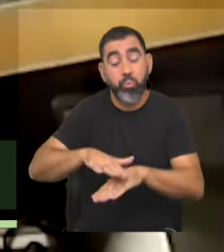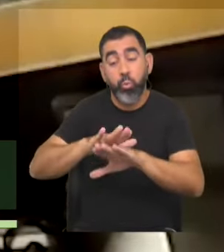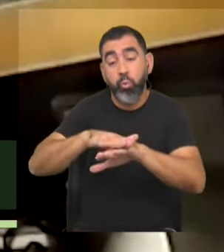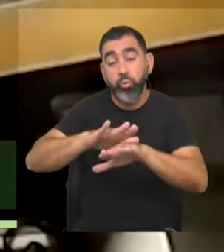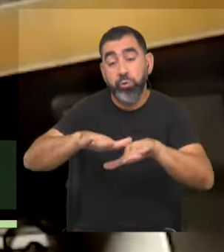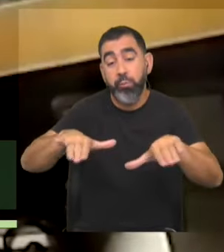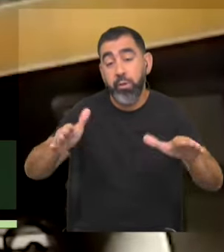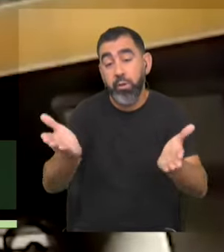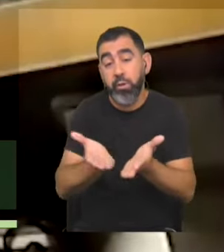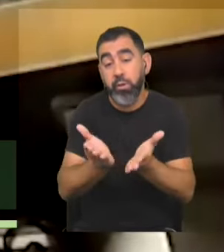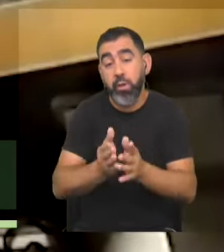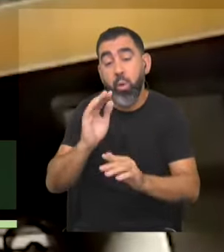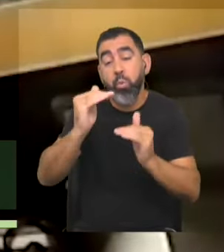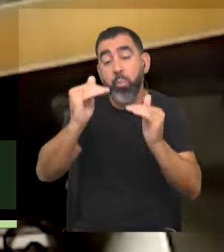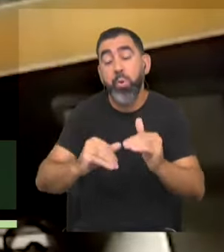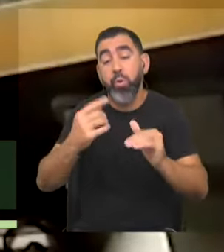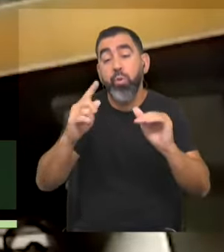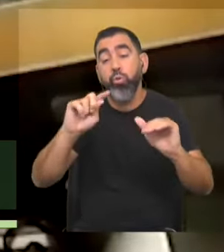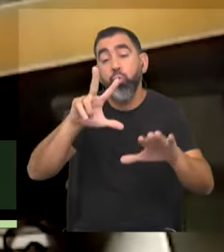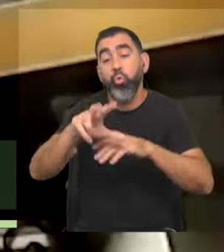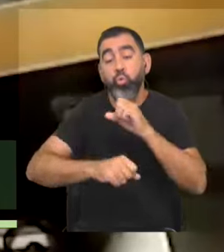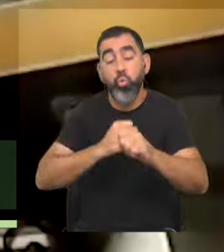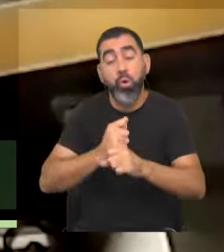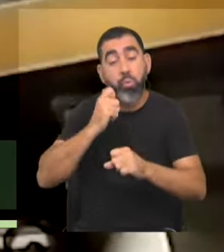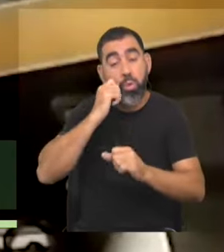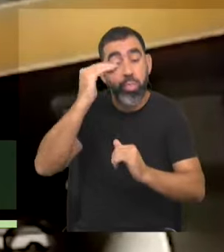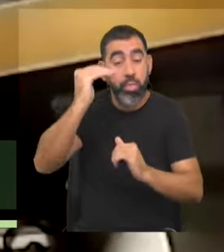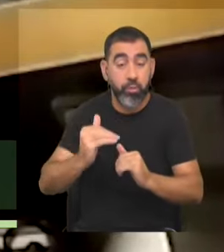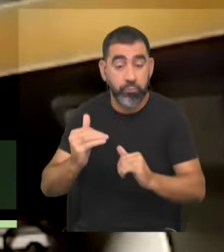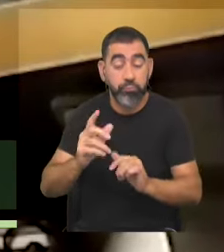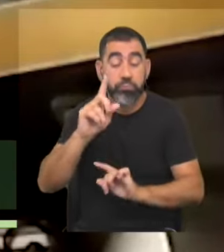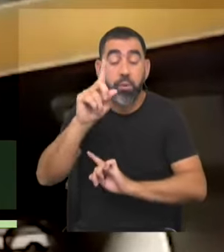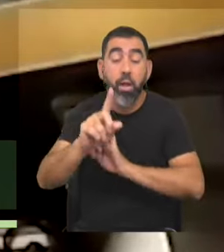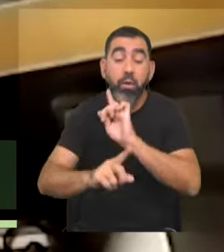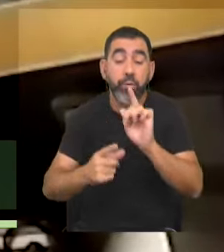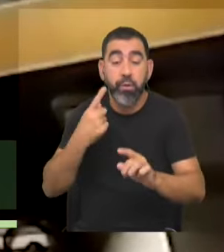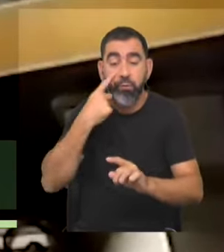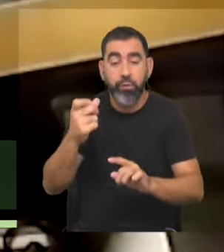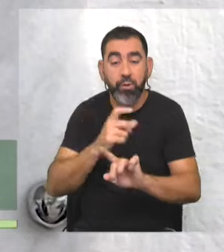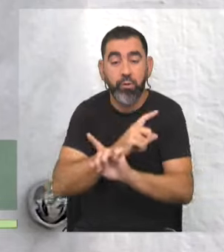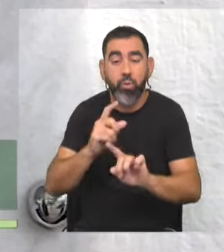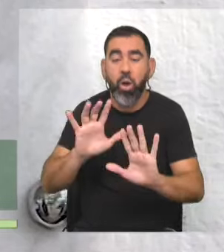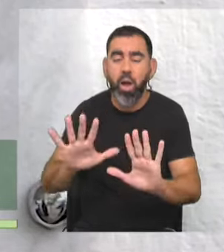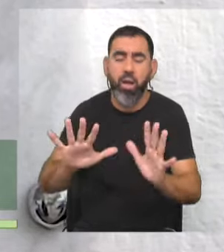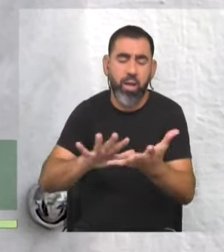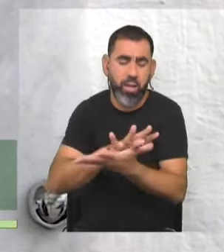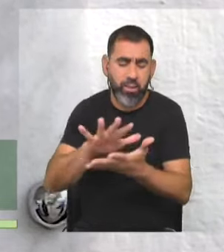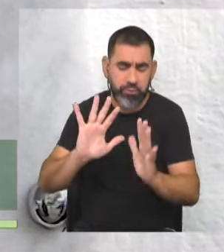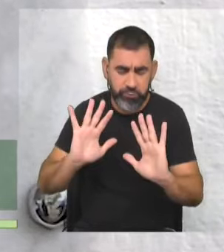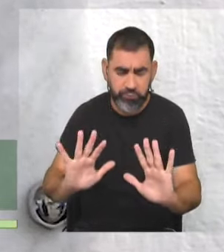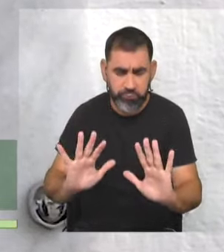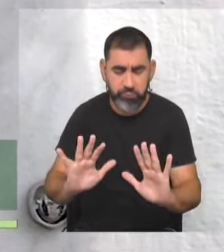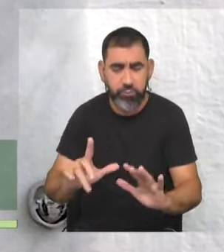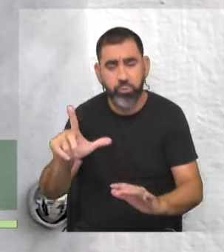algunos de ellos menores de edad entonces lo que tenemos a veces que evitar Yo no digo que eso fuera a suceder porque